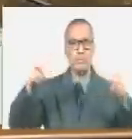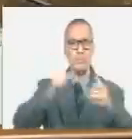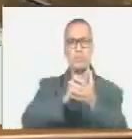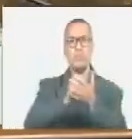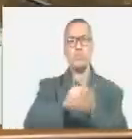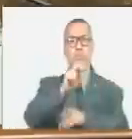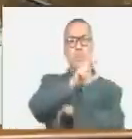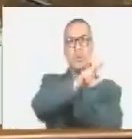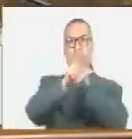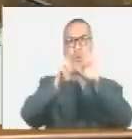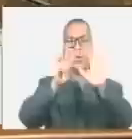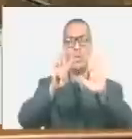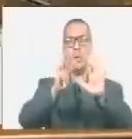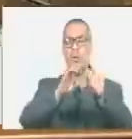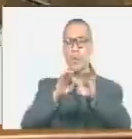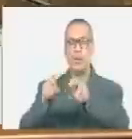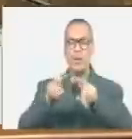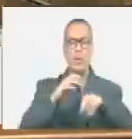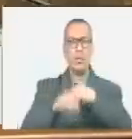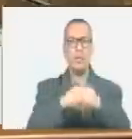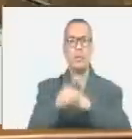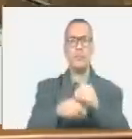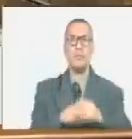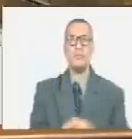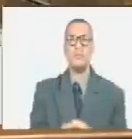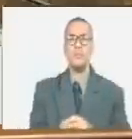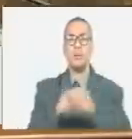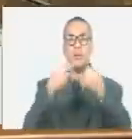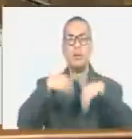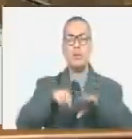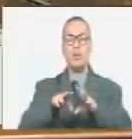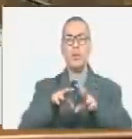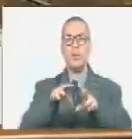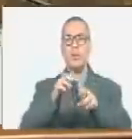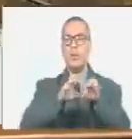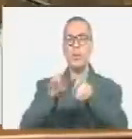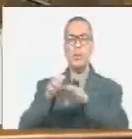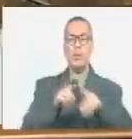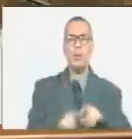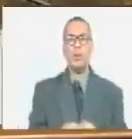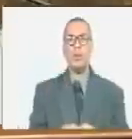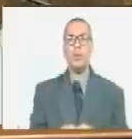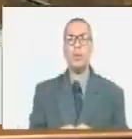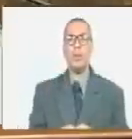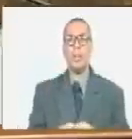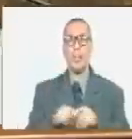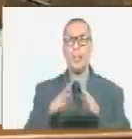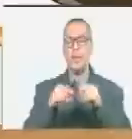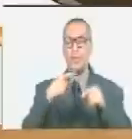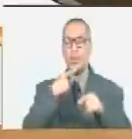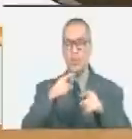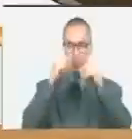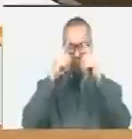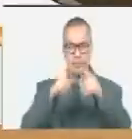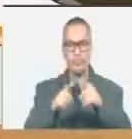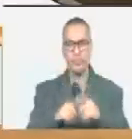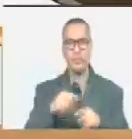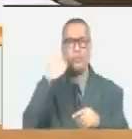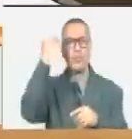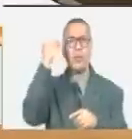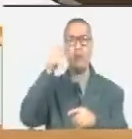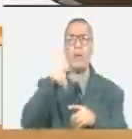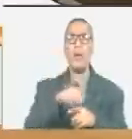artículo 39, quedando redactado de la siguiente manera. Epígrafe, contenido de la sentencia. Es todo, presidente. En